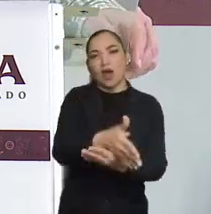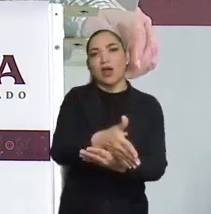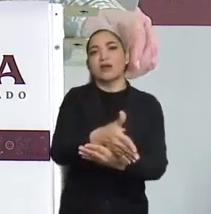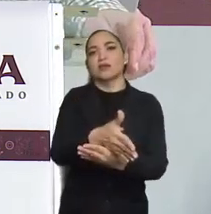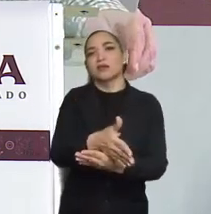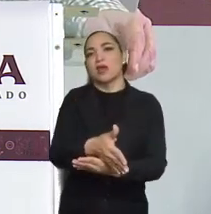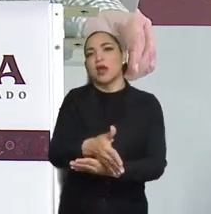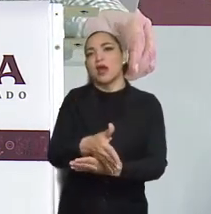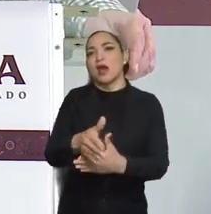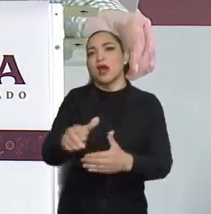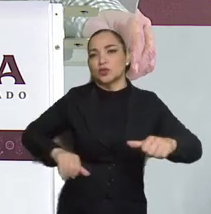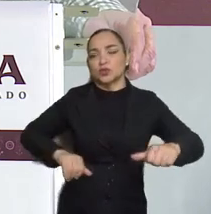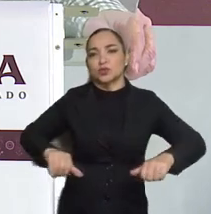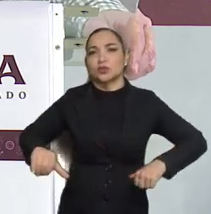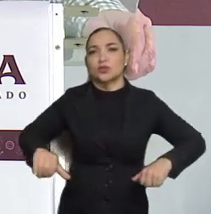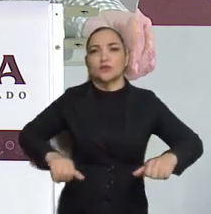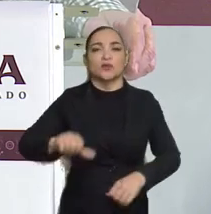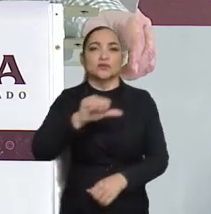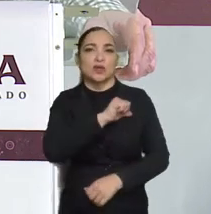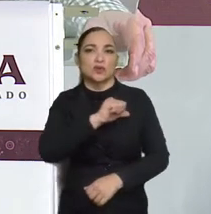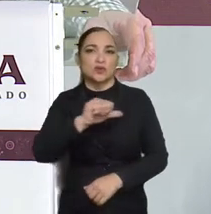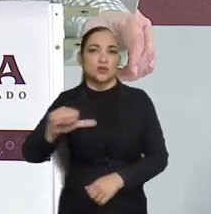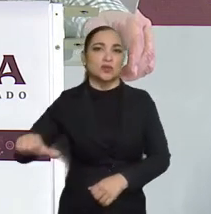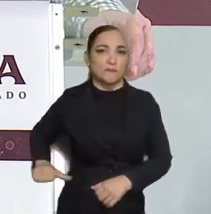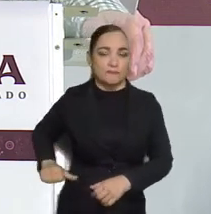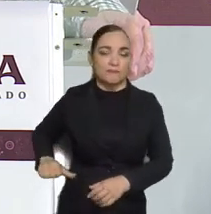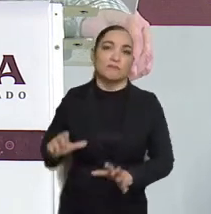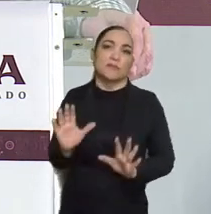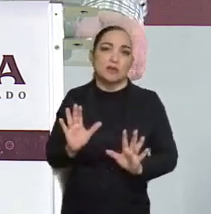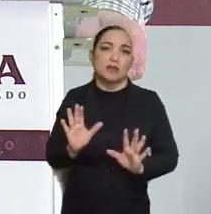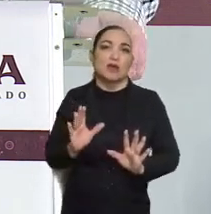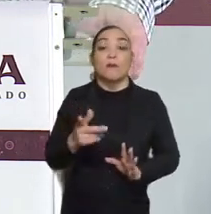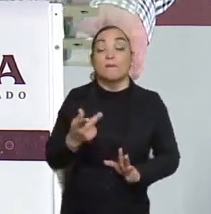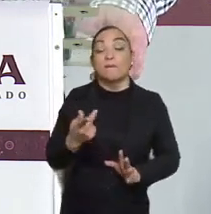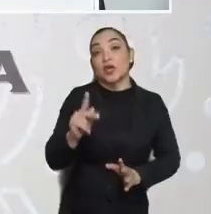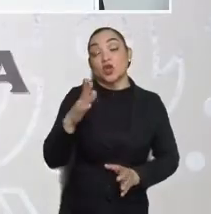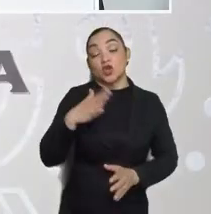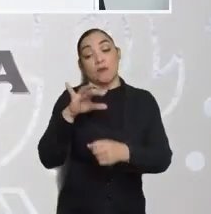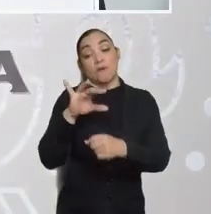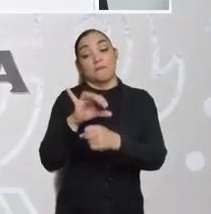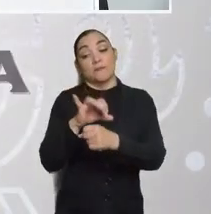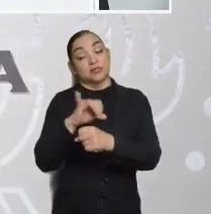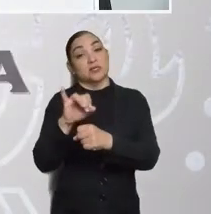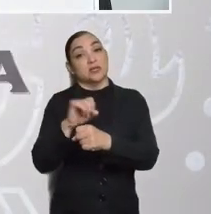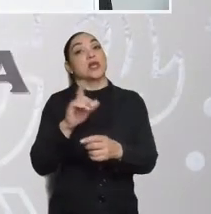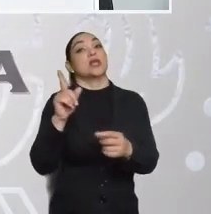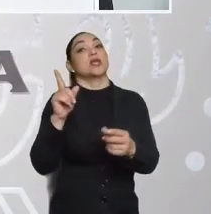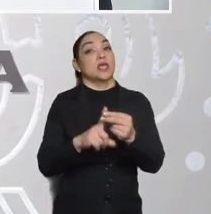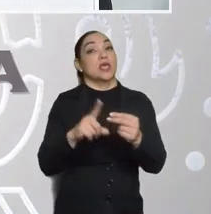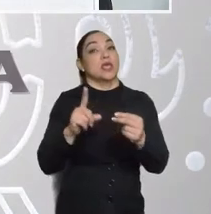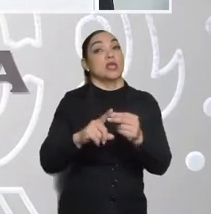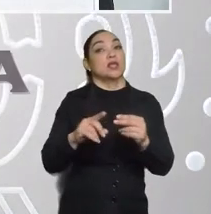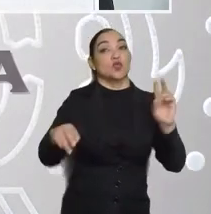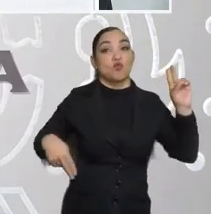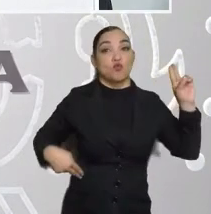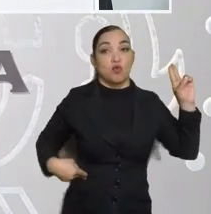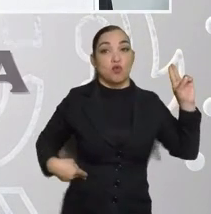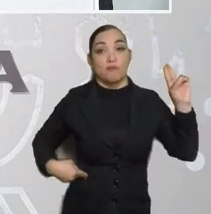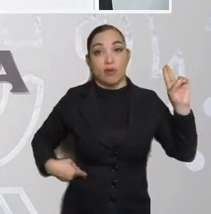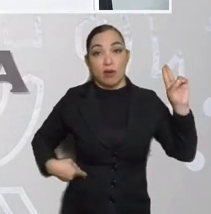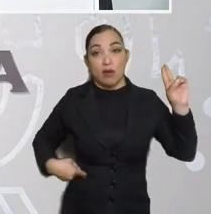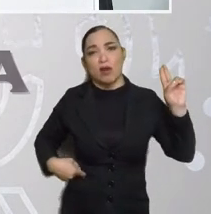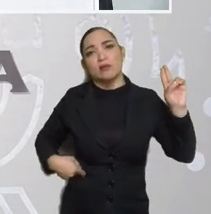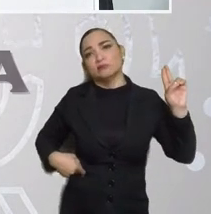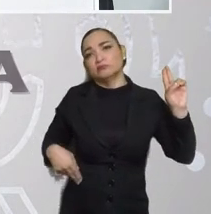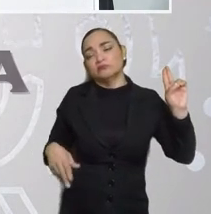del ayuntamiento? Y mientras averiguo quién tiene la culpa, él o el ayuntamiento, pues pueden oír porque